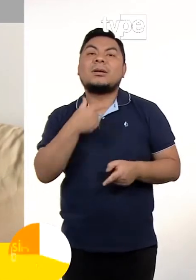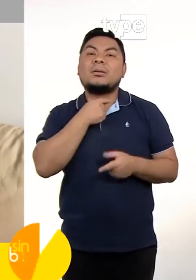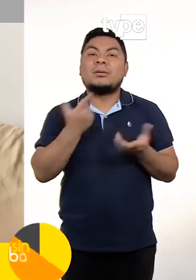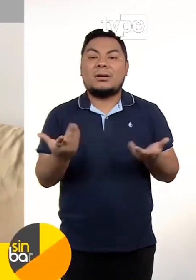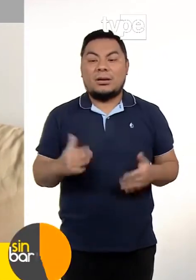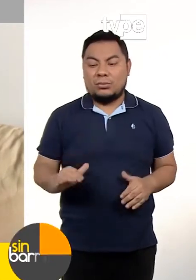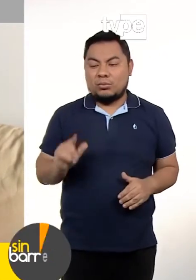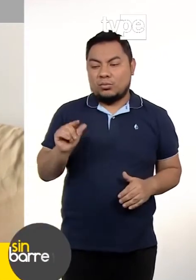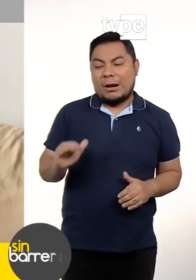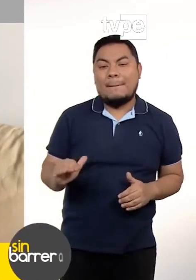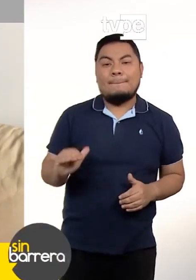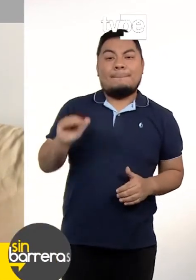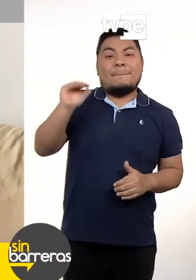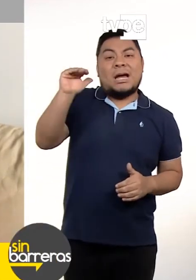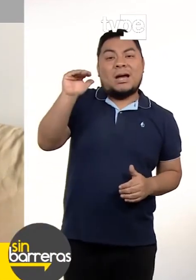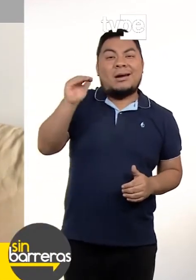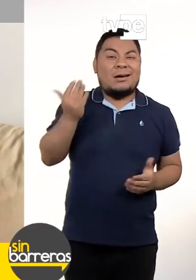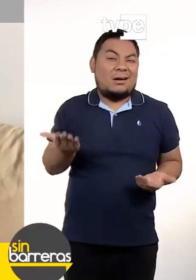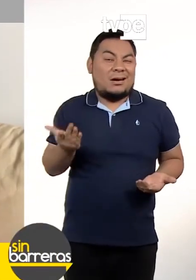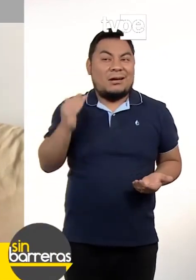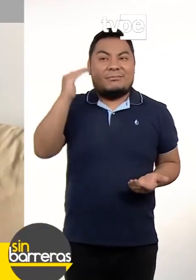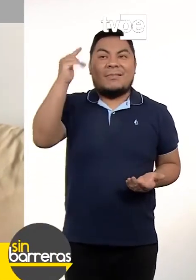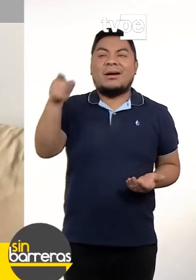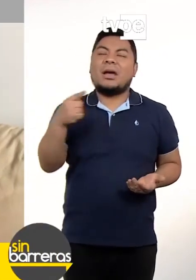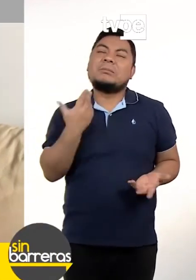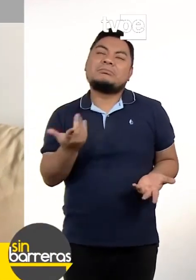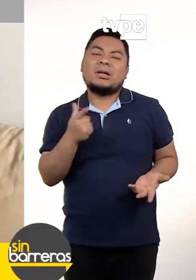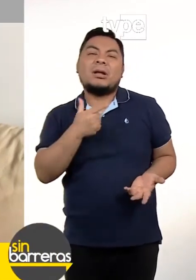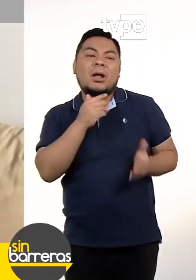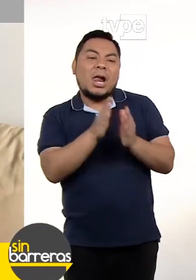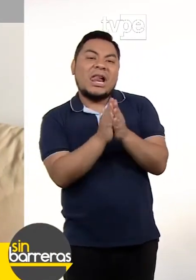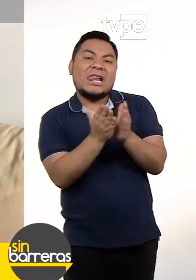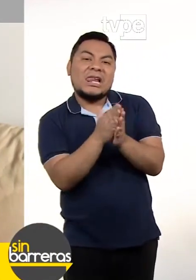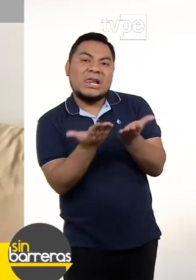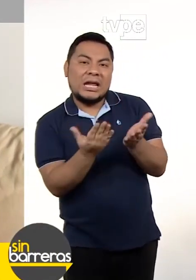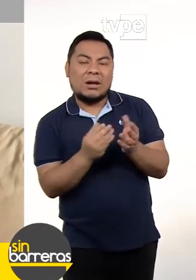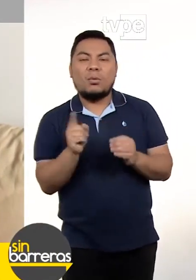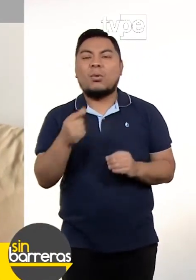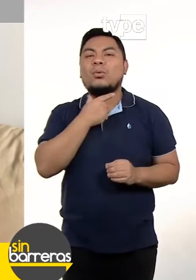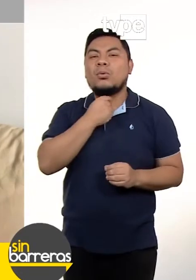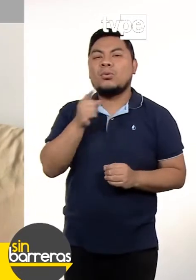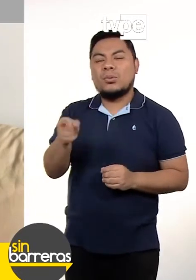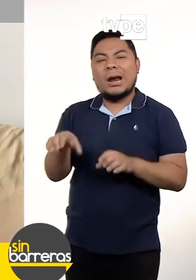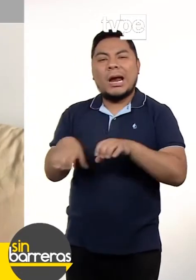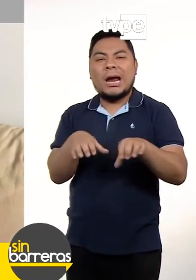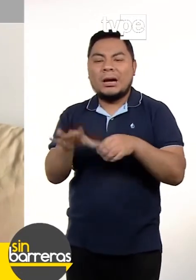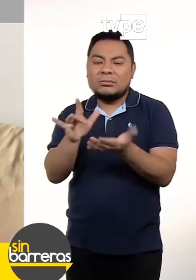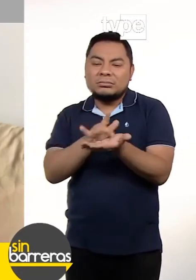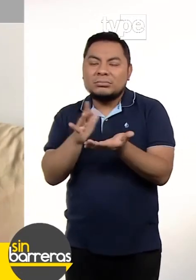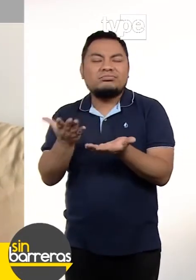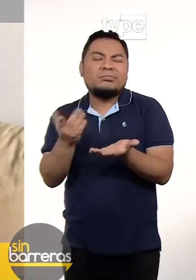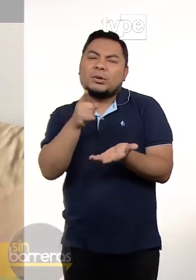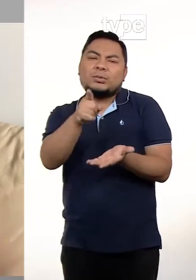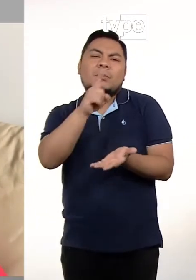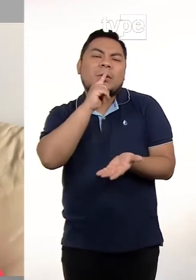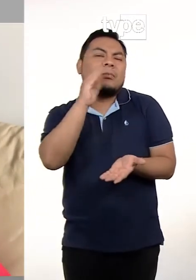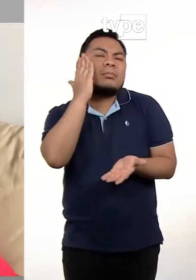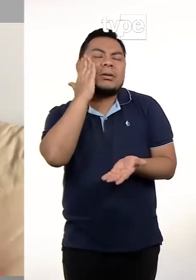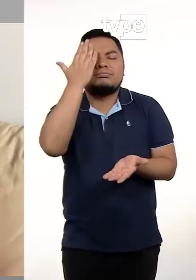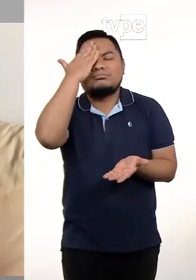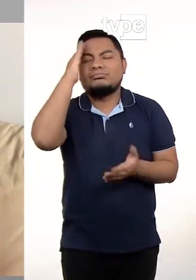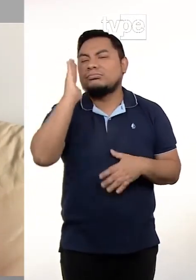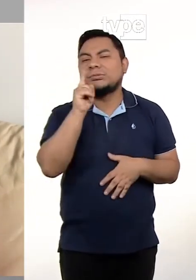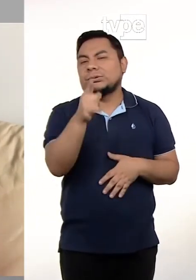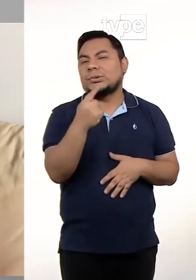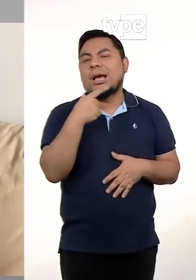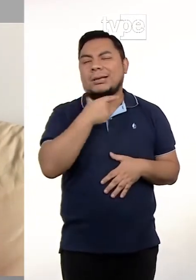es un adolescente, algunos libros o algunas preferencias que ellos tienen. Y esto ustedes como padres o